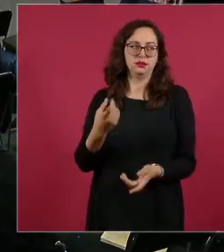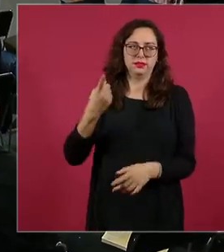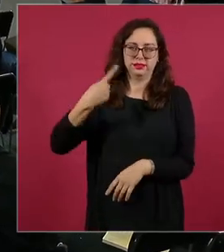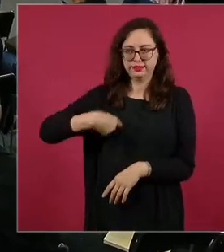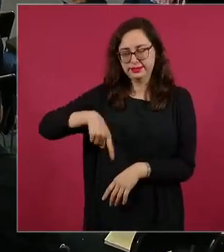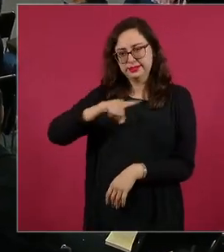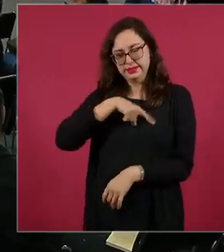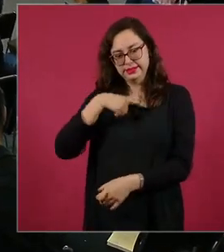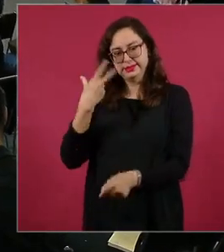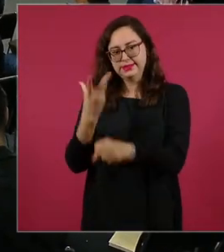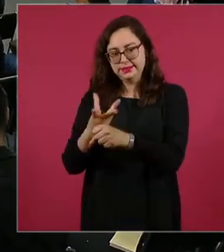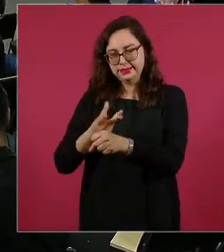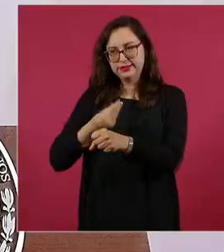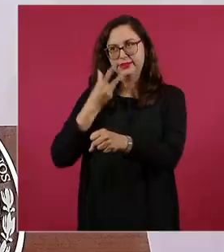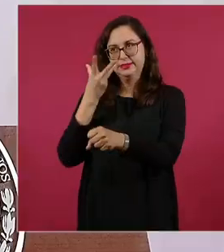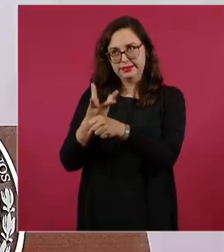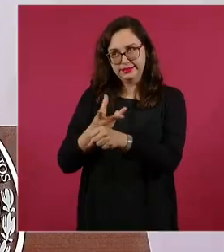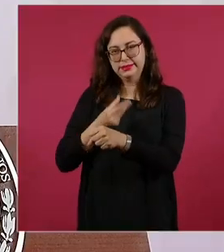el de